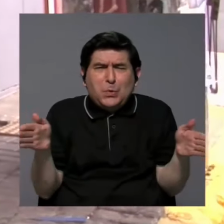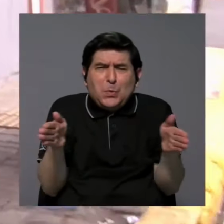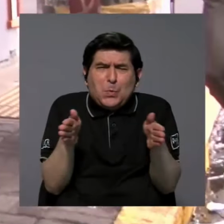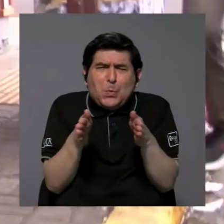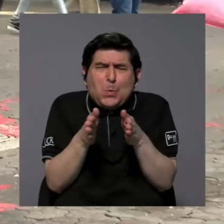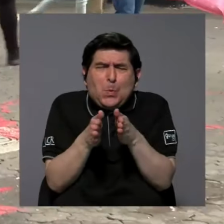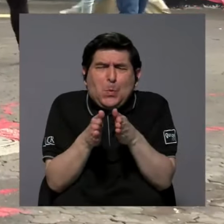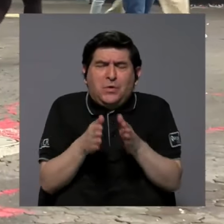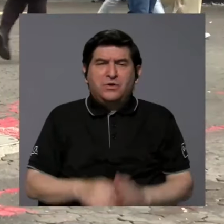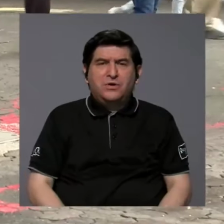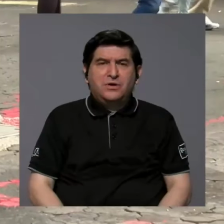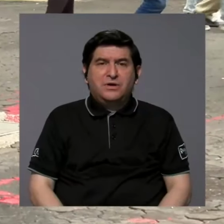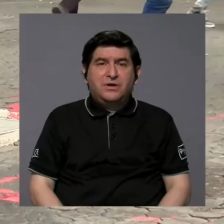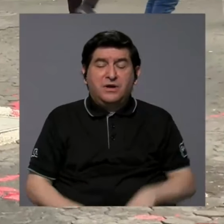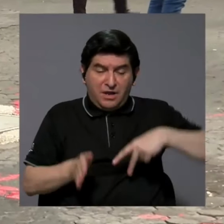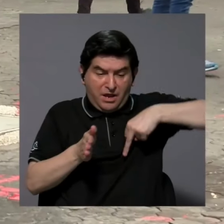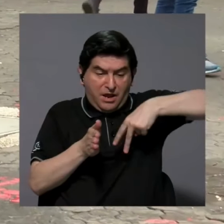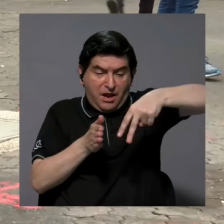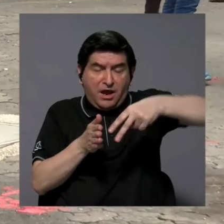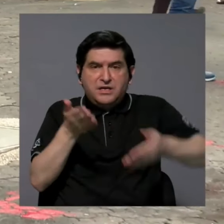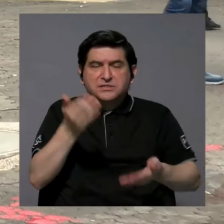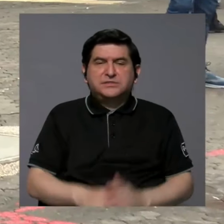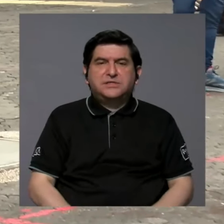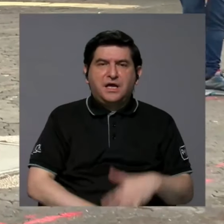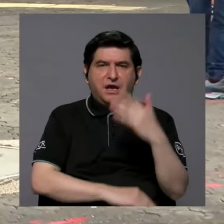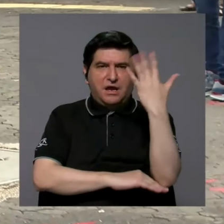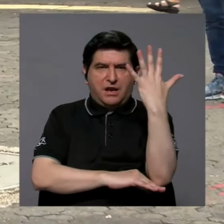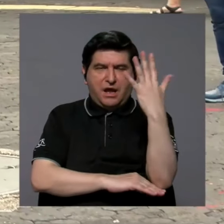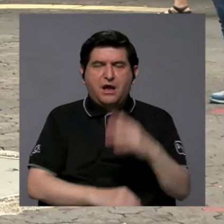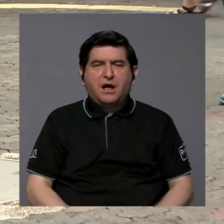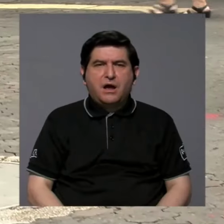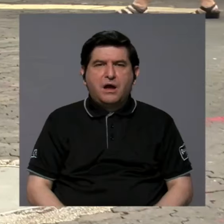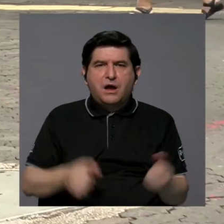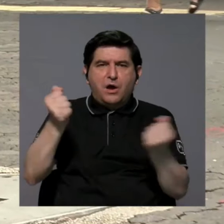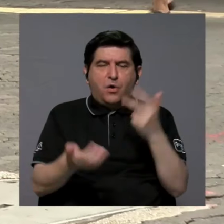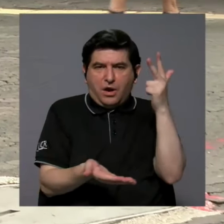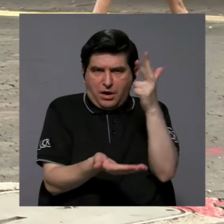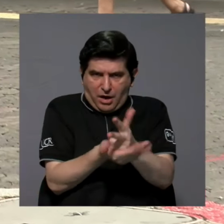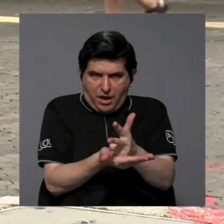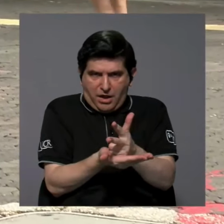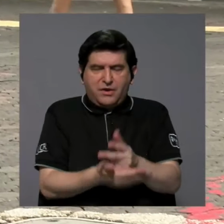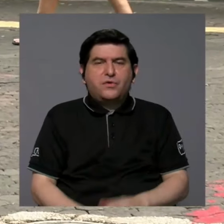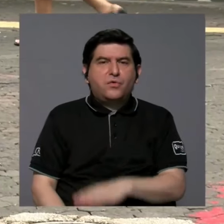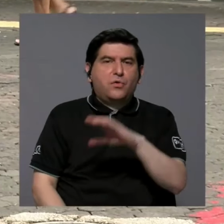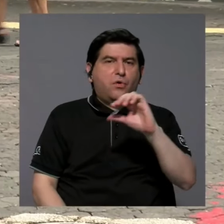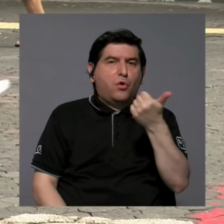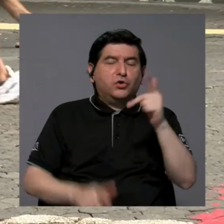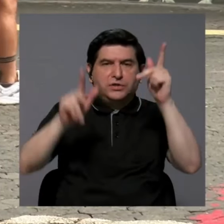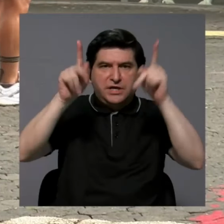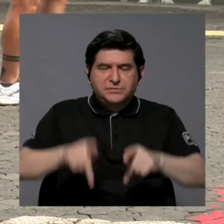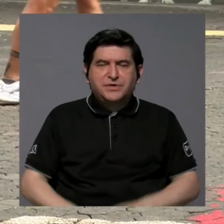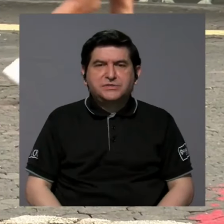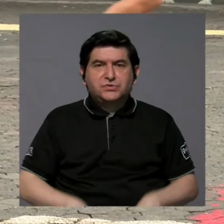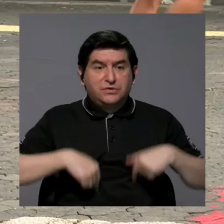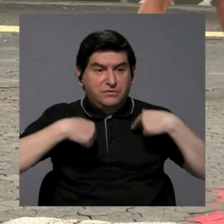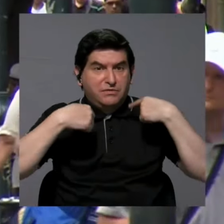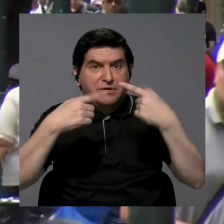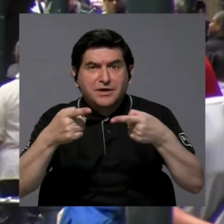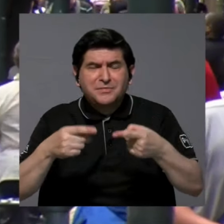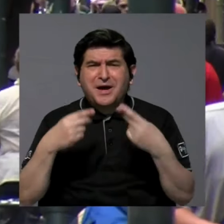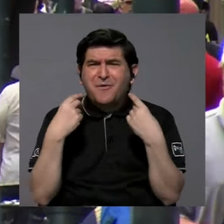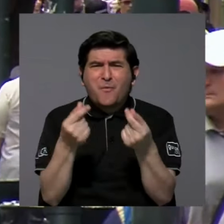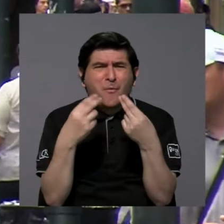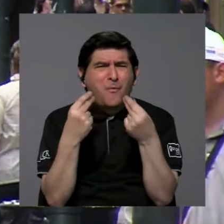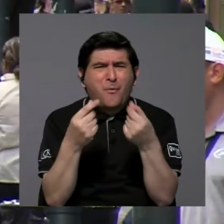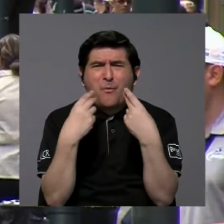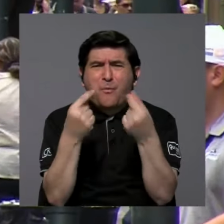muy pequeñas, en aceras en las que hay árboles, carros estacionados, lo decíamos, hay otras personas que van